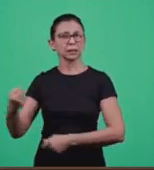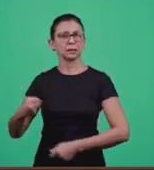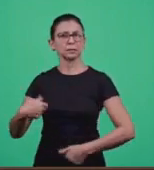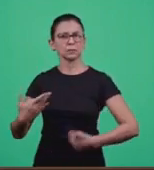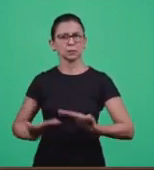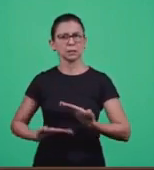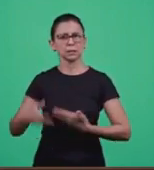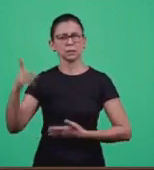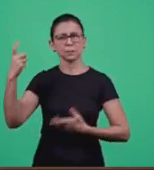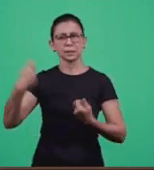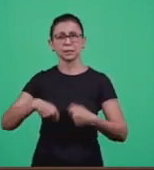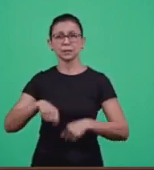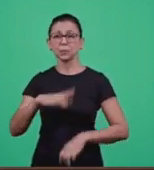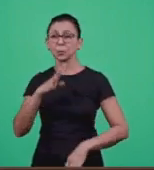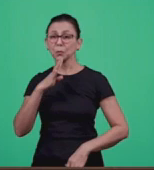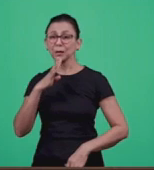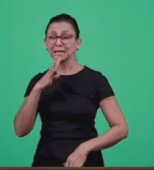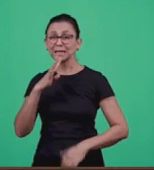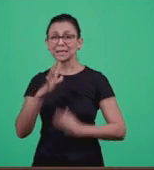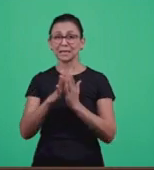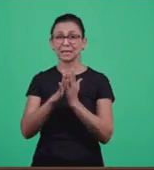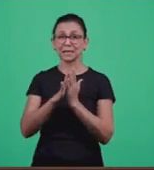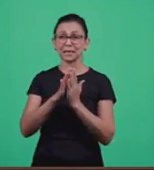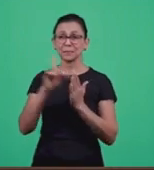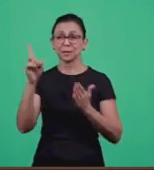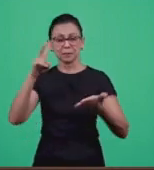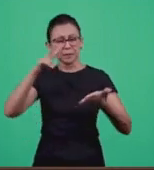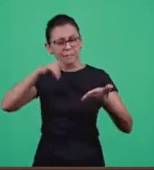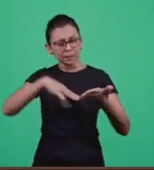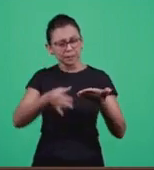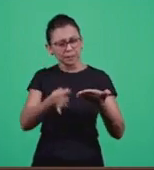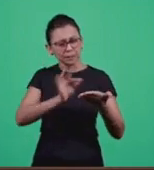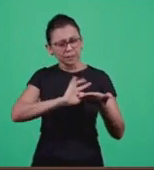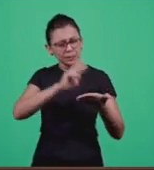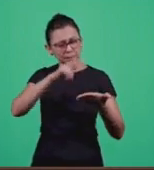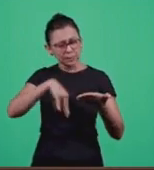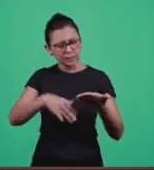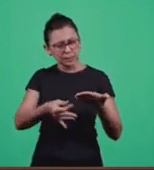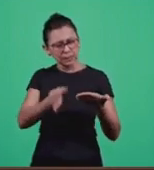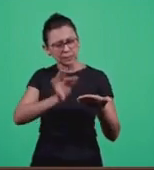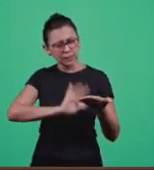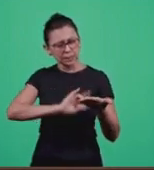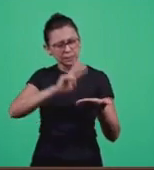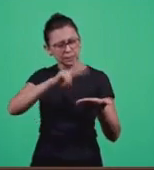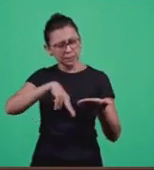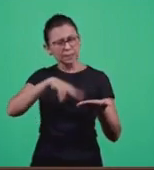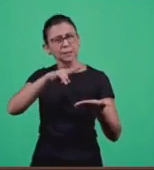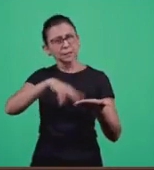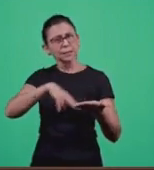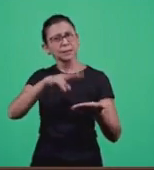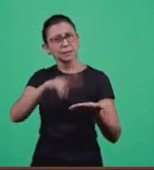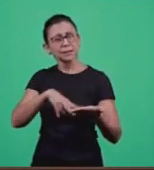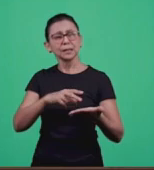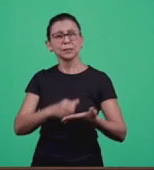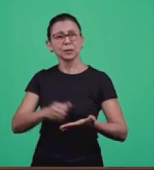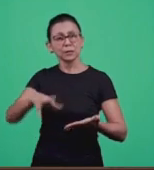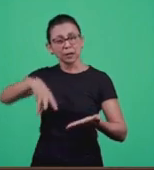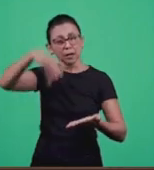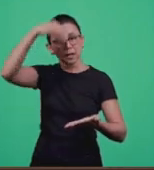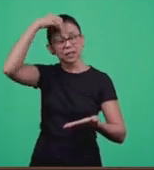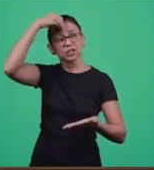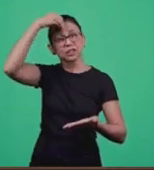nosotros podamos vencer en este mundo. El siervo de Dios tiene que conocer la palabra, porque así él va a